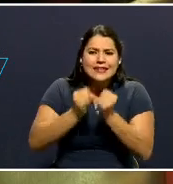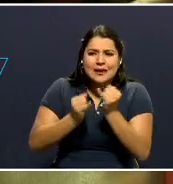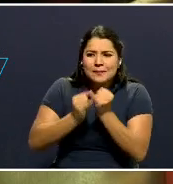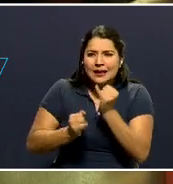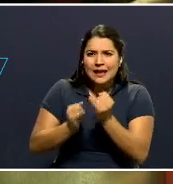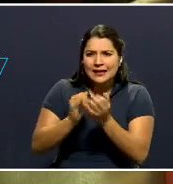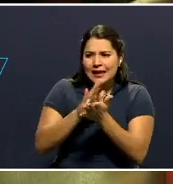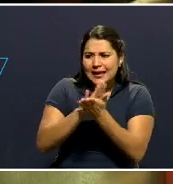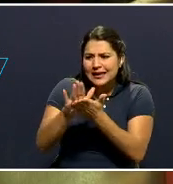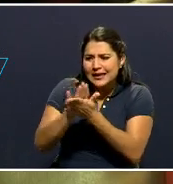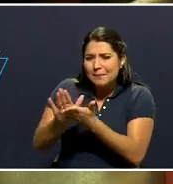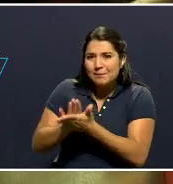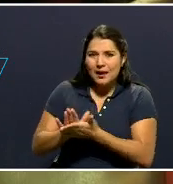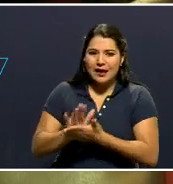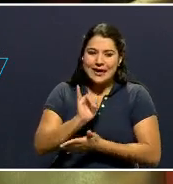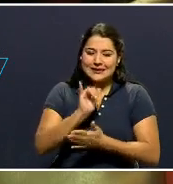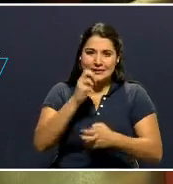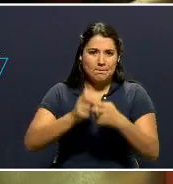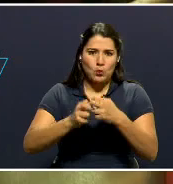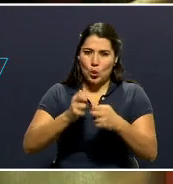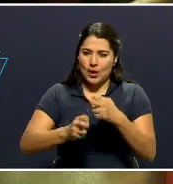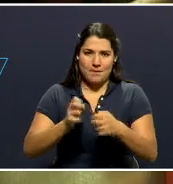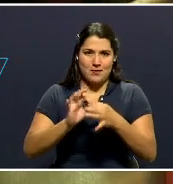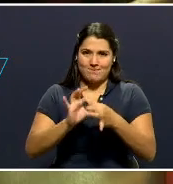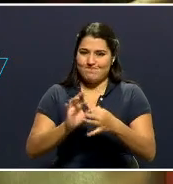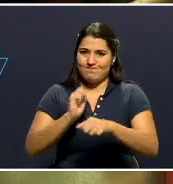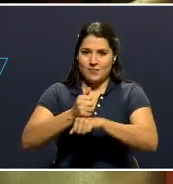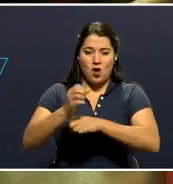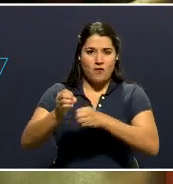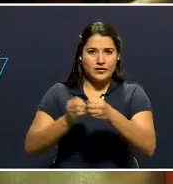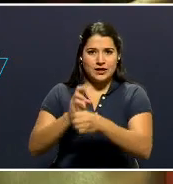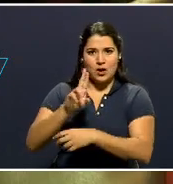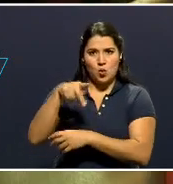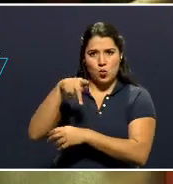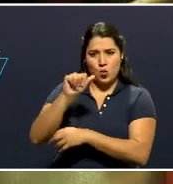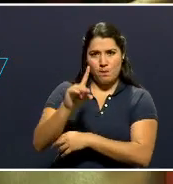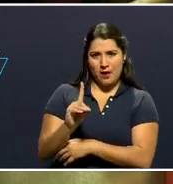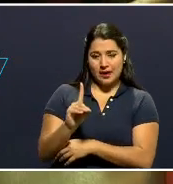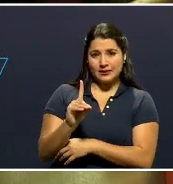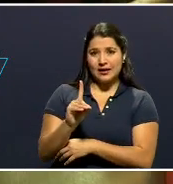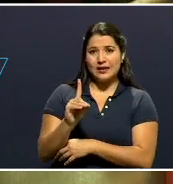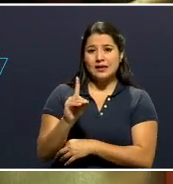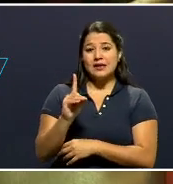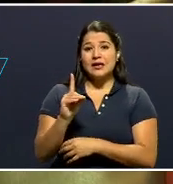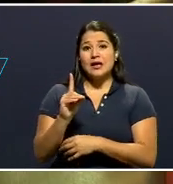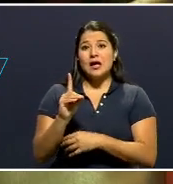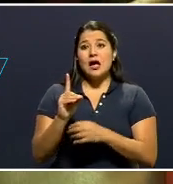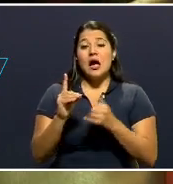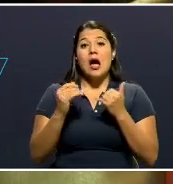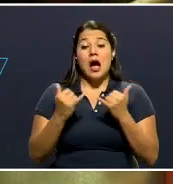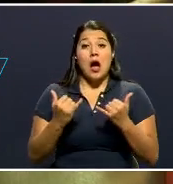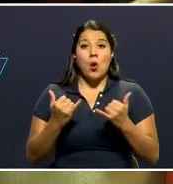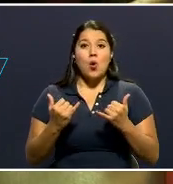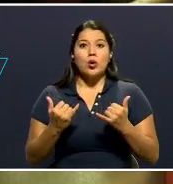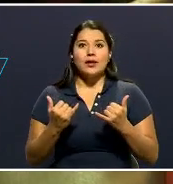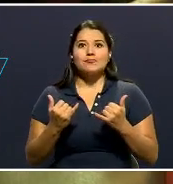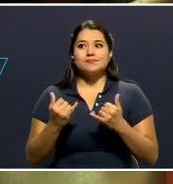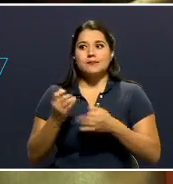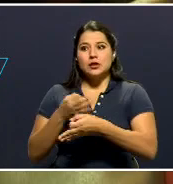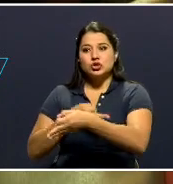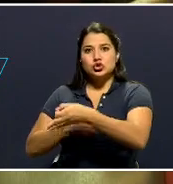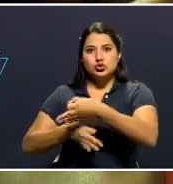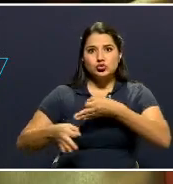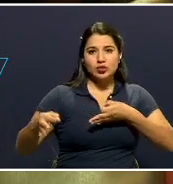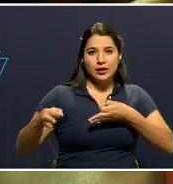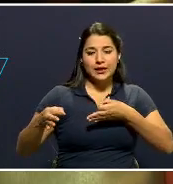asperezas respecto de esto. Sumar a don Víctor Morales va a ser bastante distinto, y él mismo lo reconoce,